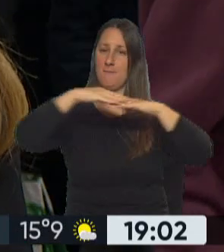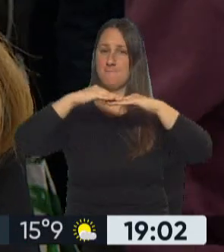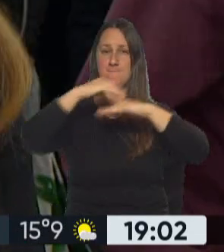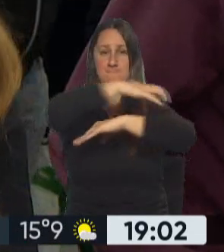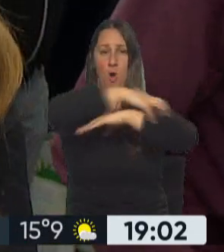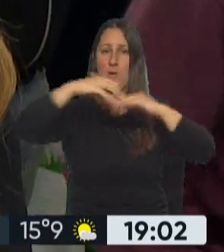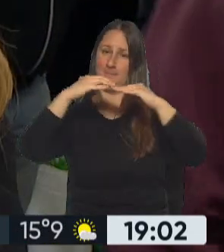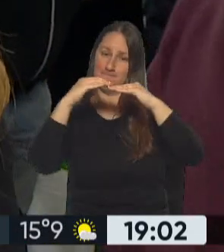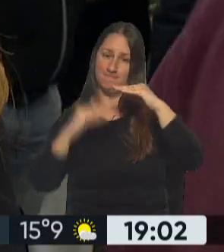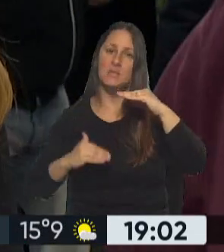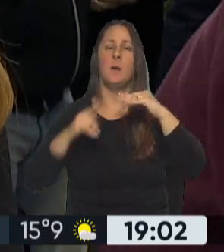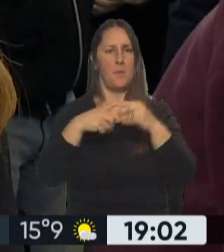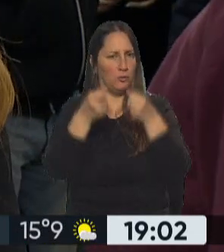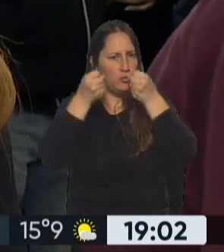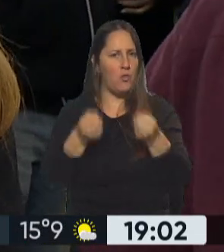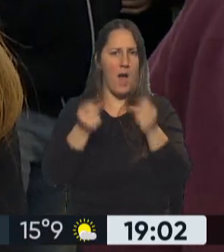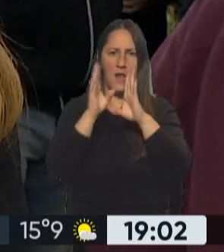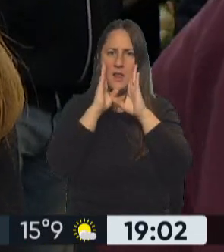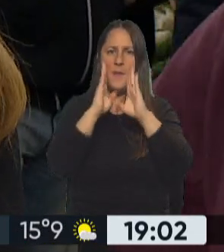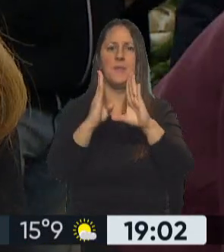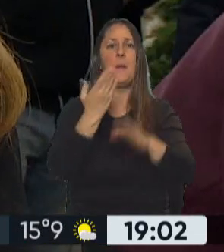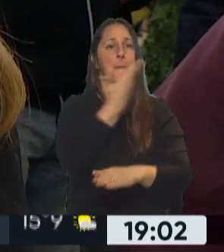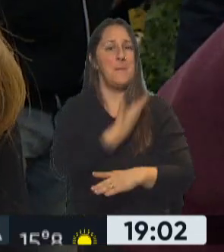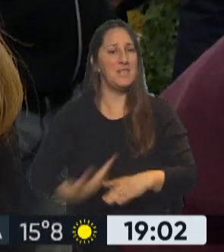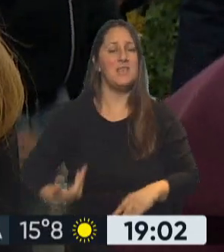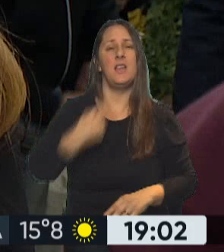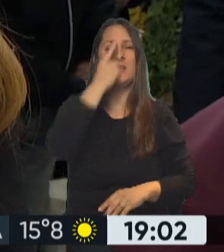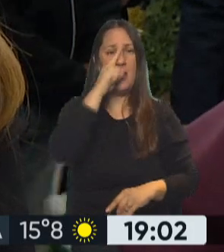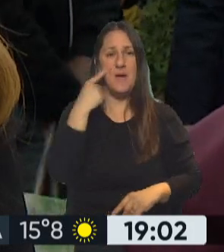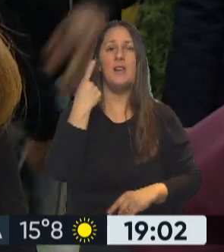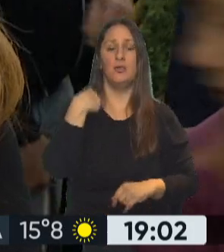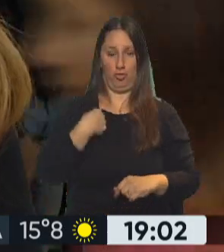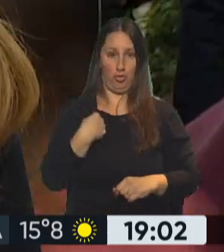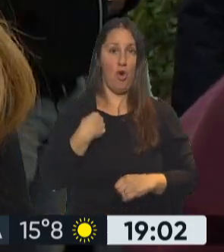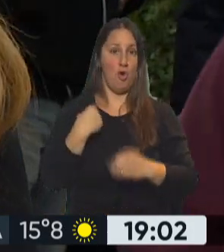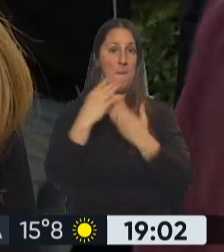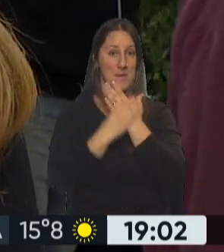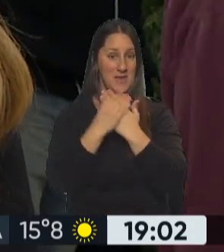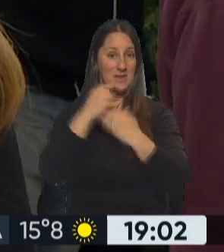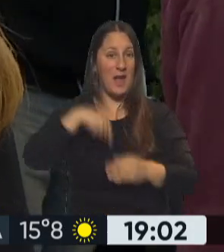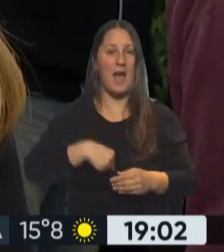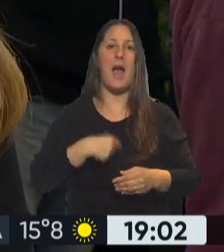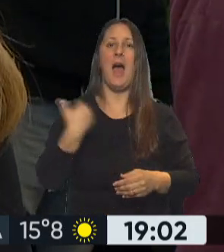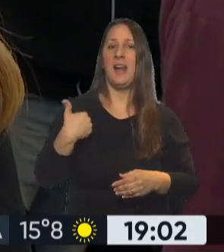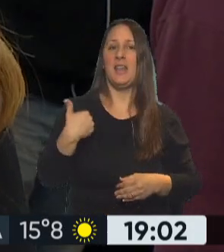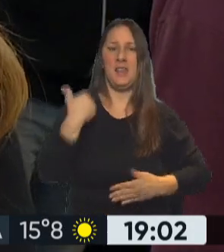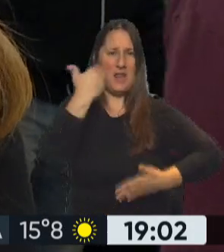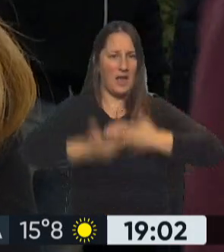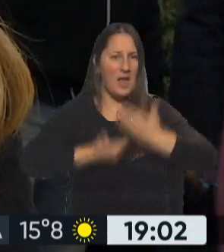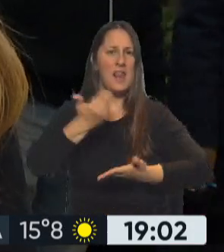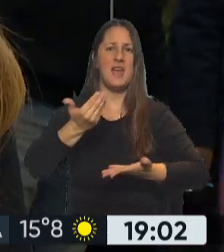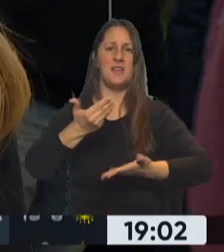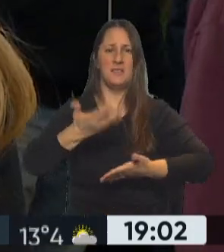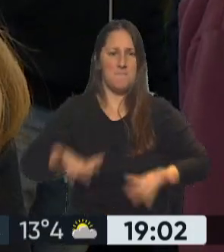pero con una definición muy fuerte, que es que el presidente de la Nación, que esta ministra, en una Argentina que crece y se está desarrollando, tiene que